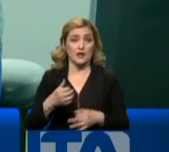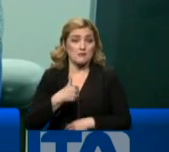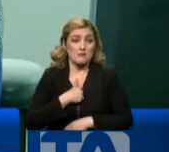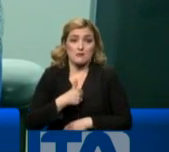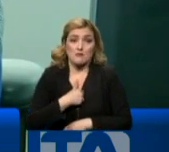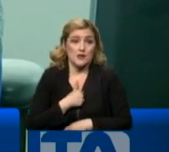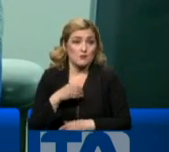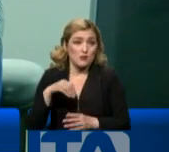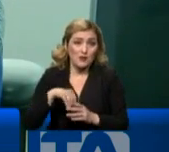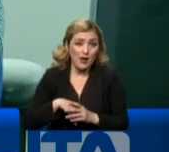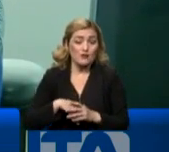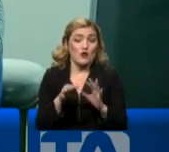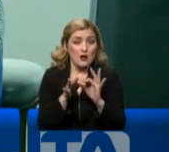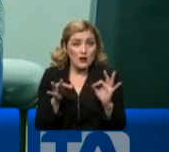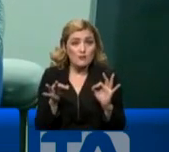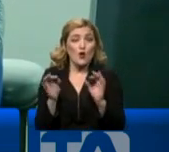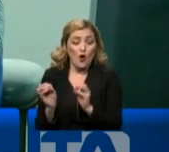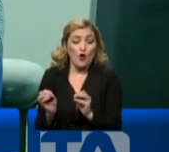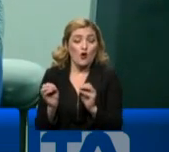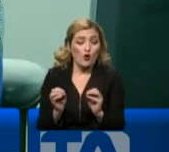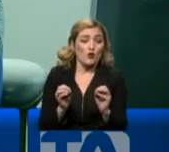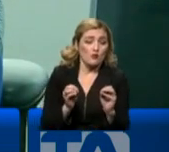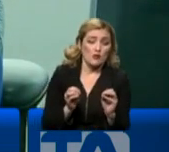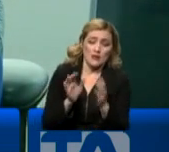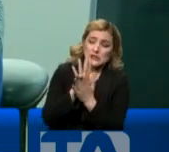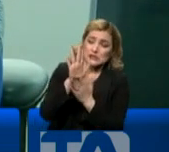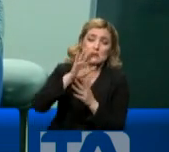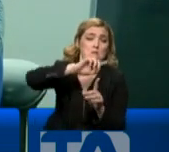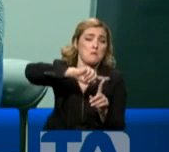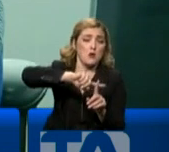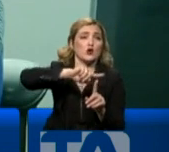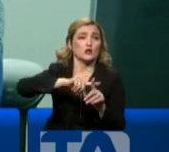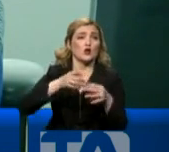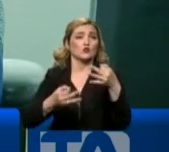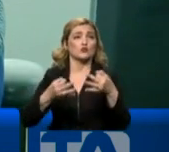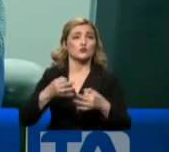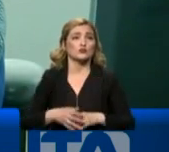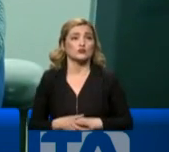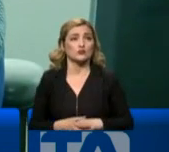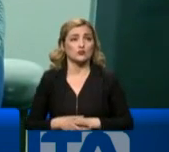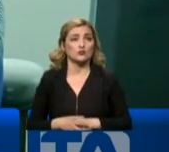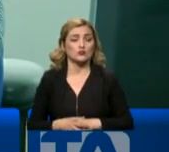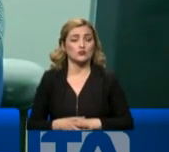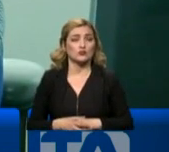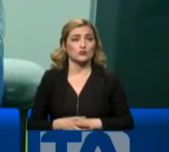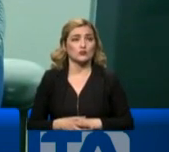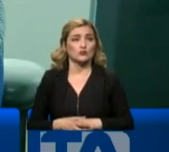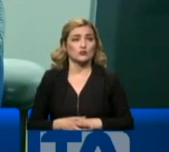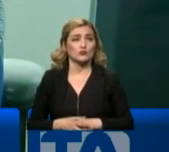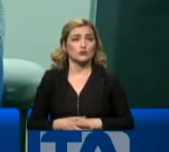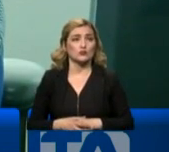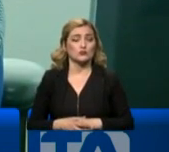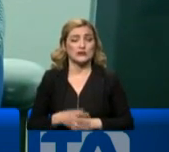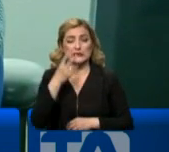mismos, desde dentro, mostrar el rostro positivo de la justicia. ¿Cómo nos vemos a nosotros? Debemos